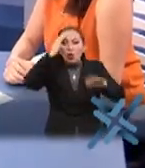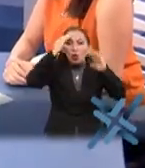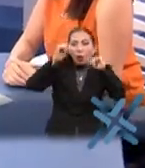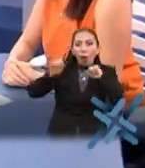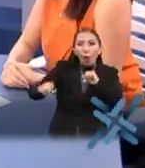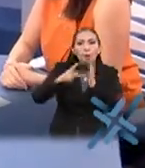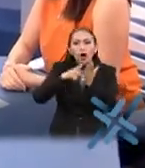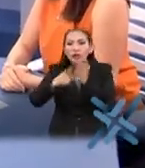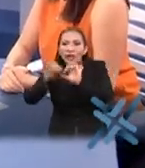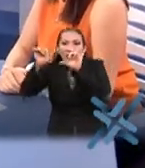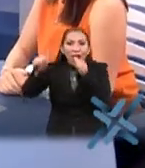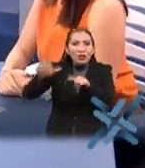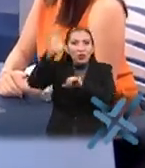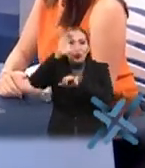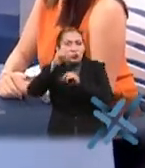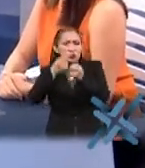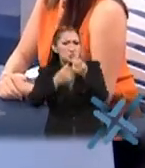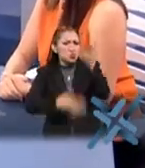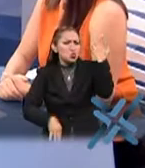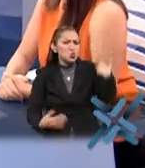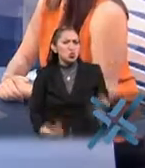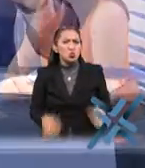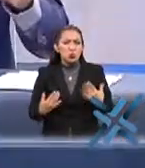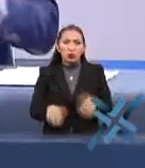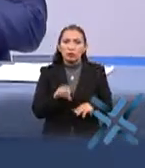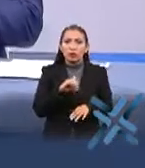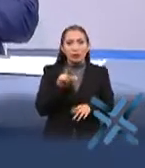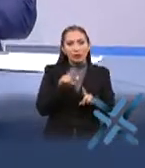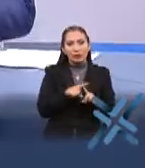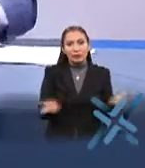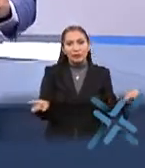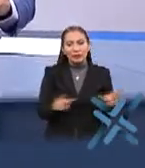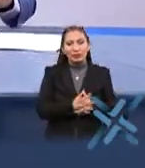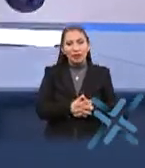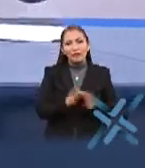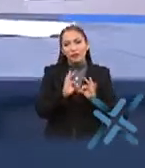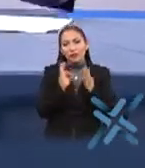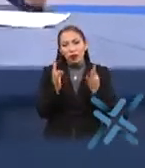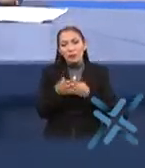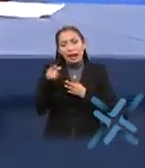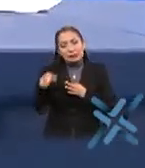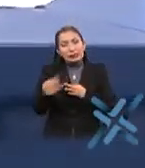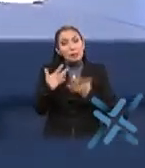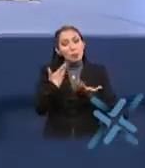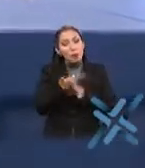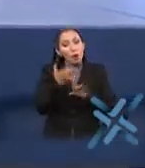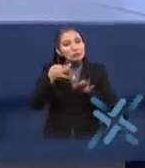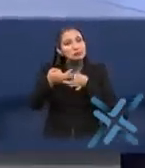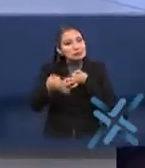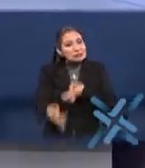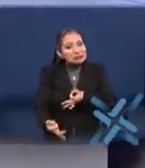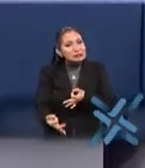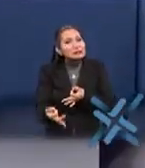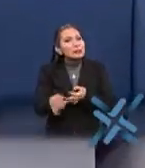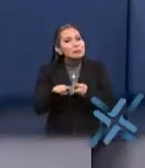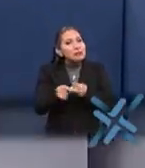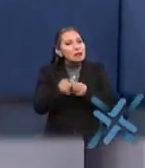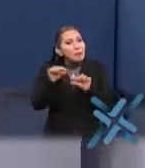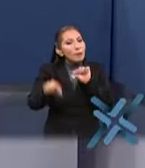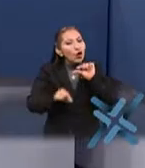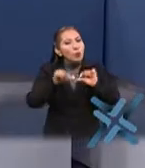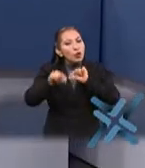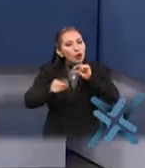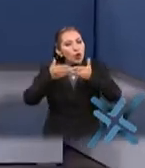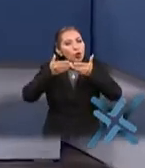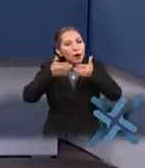educación, a las artes, a la cultura, en fin, desde otra trinchera. Entonces son formatos muy atractivos que se empiezan a abrir precisamente